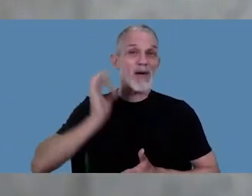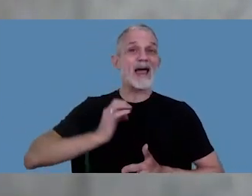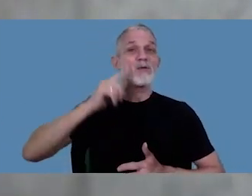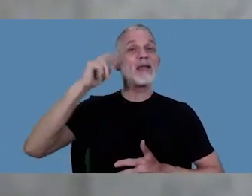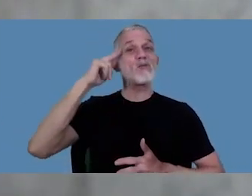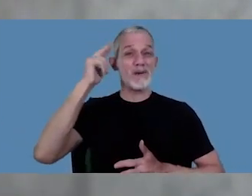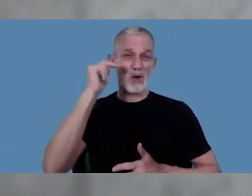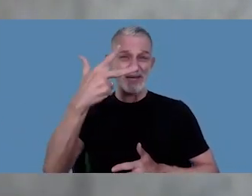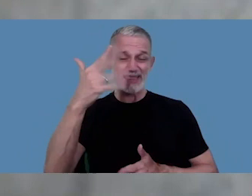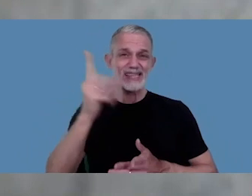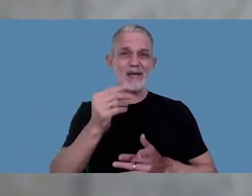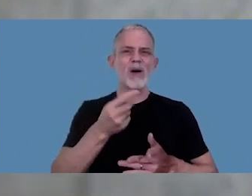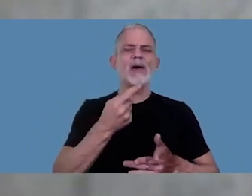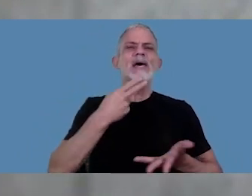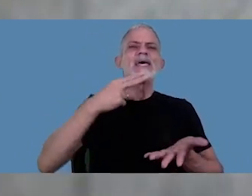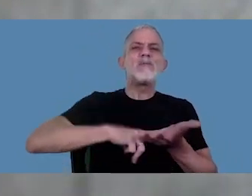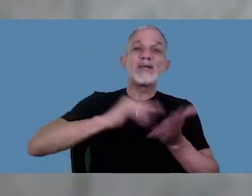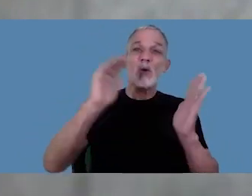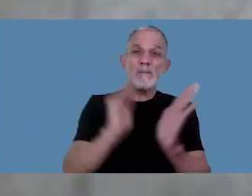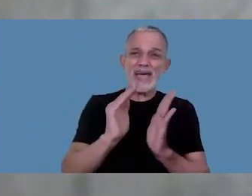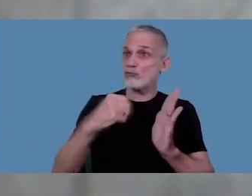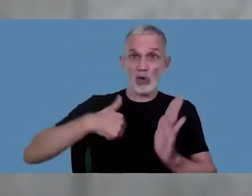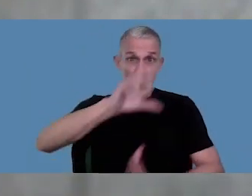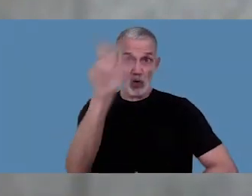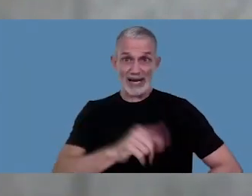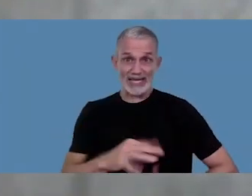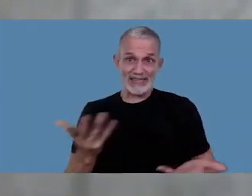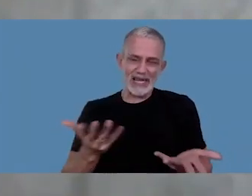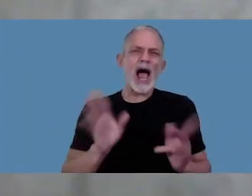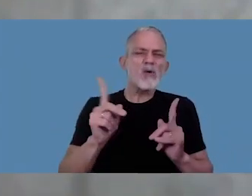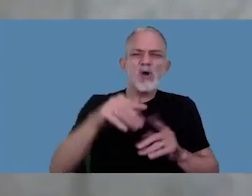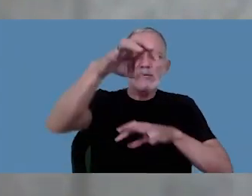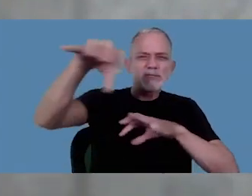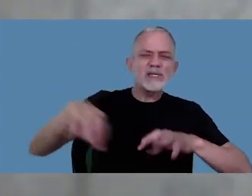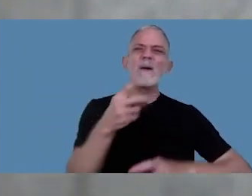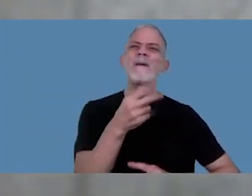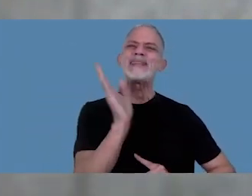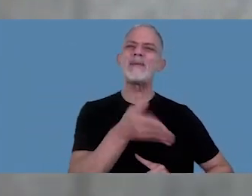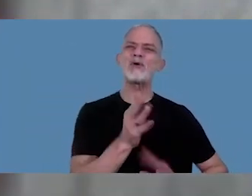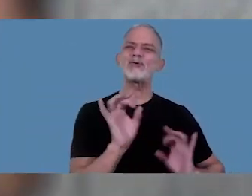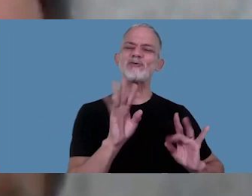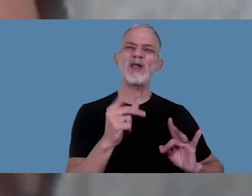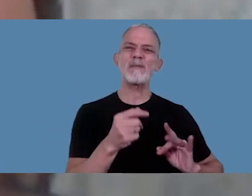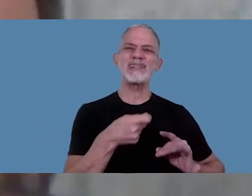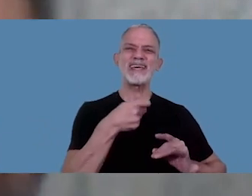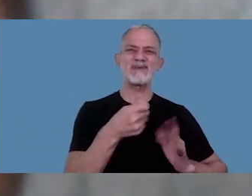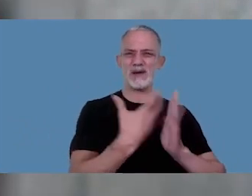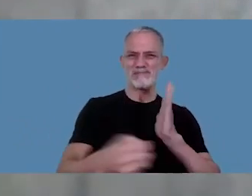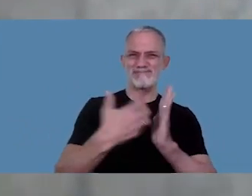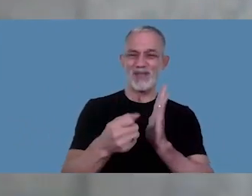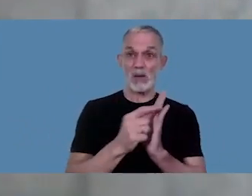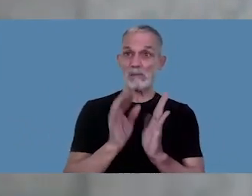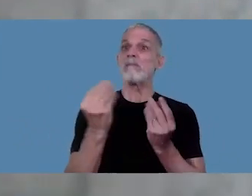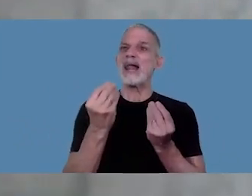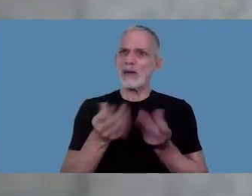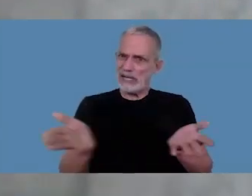de contribuciones, se establece en todo el país, se bajaba hasta en algunas jurisdicciones del país al 20% la reducción de contribuciones, y la idea era fomentar el empleo. ¿Qué